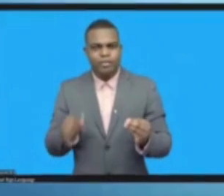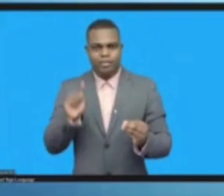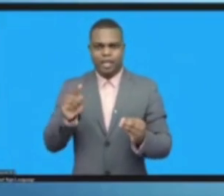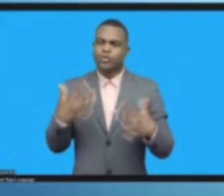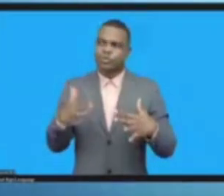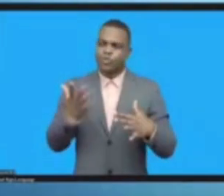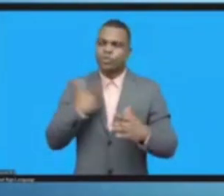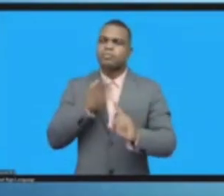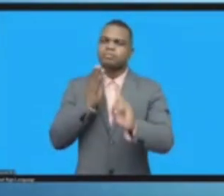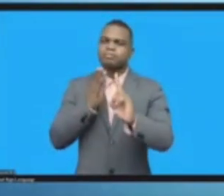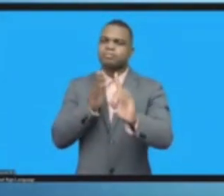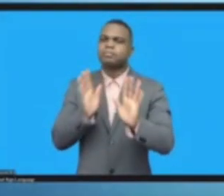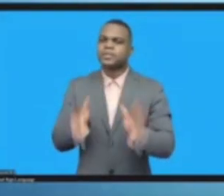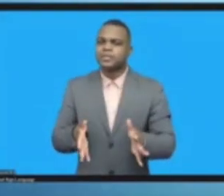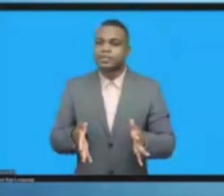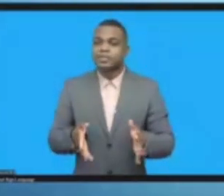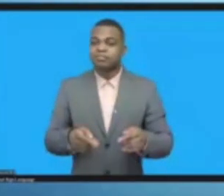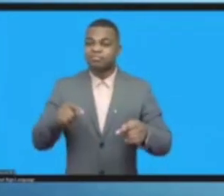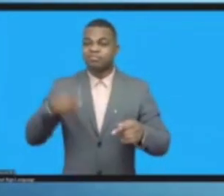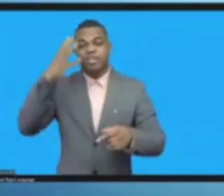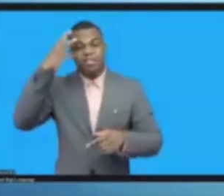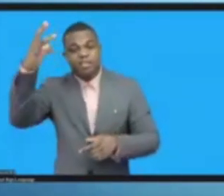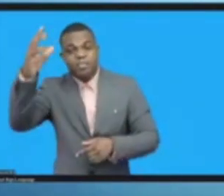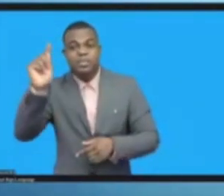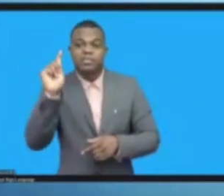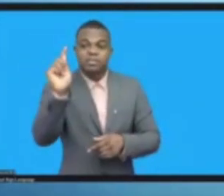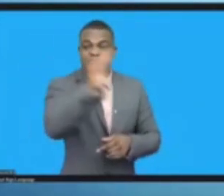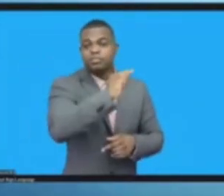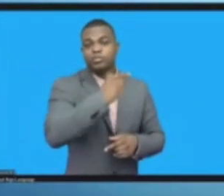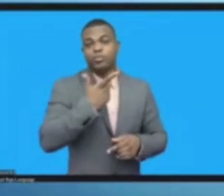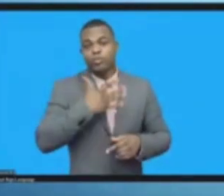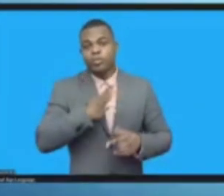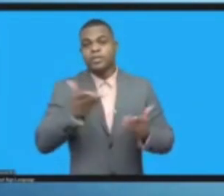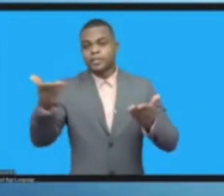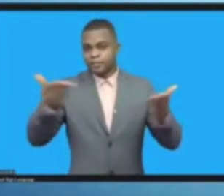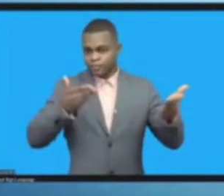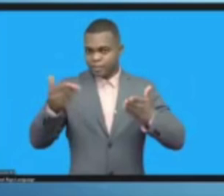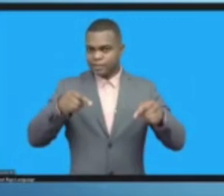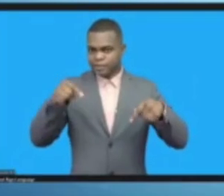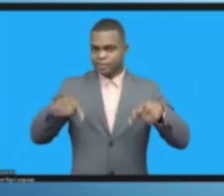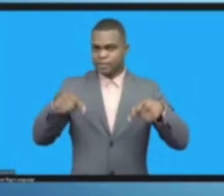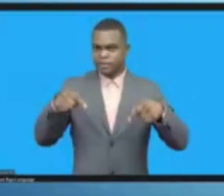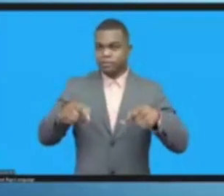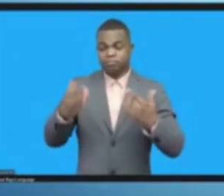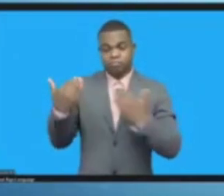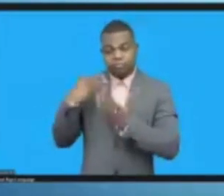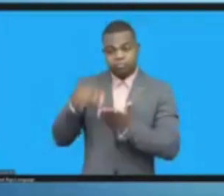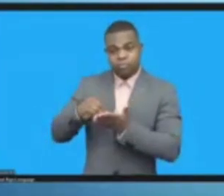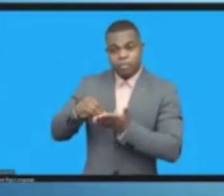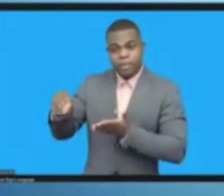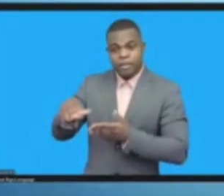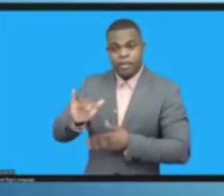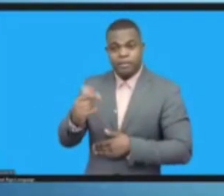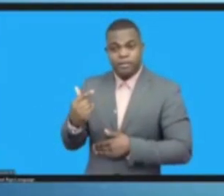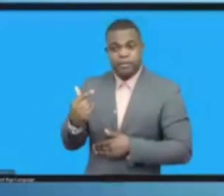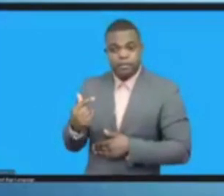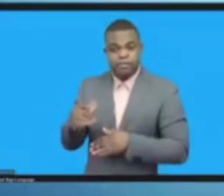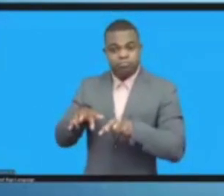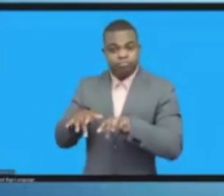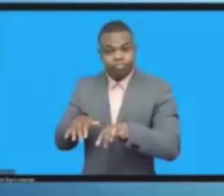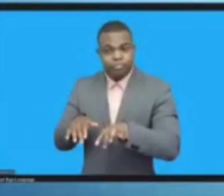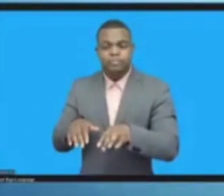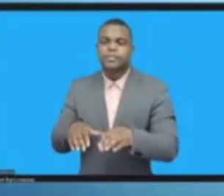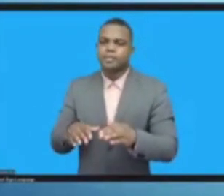Entonces el jueves vamos a estar organizando y los invito a participar vamos